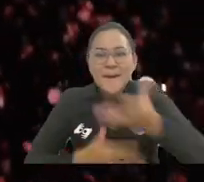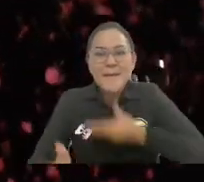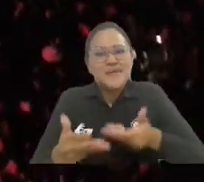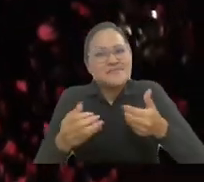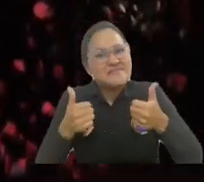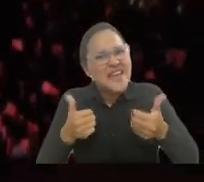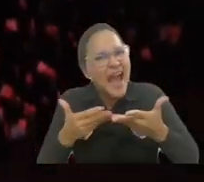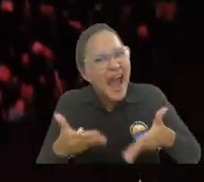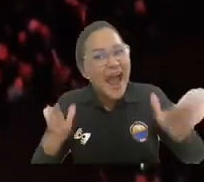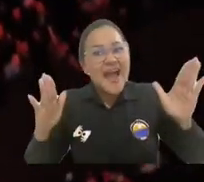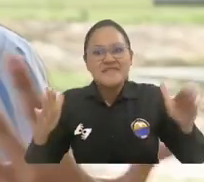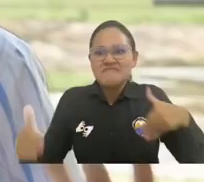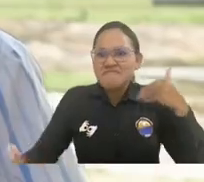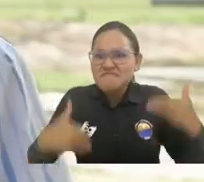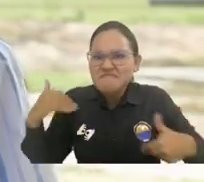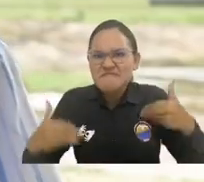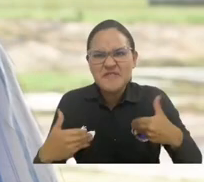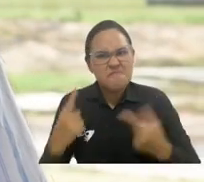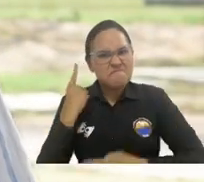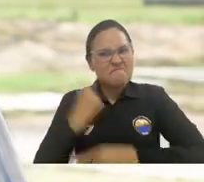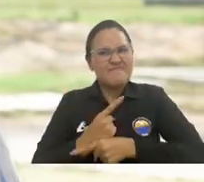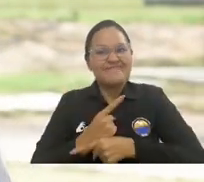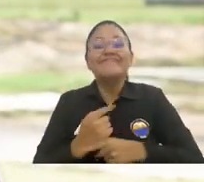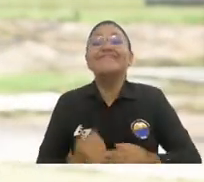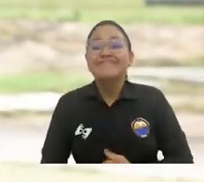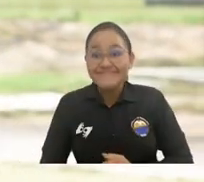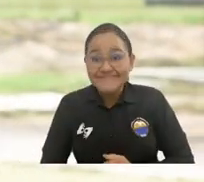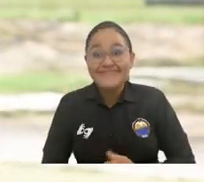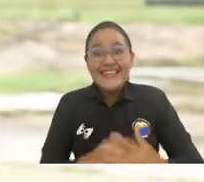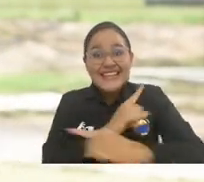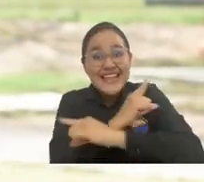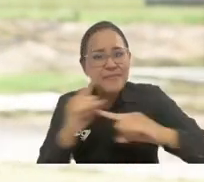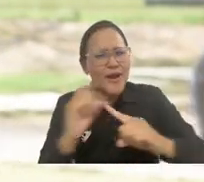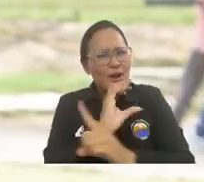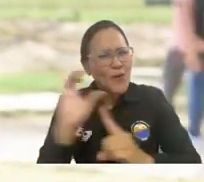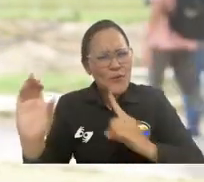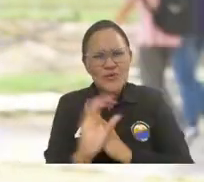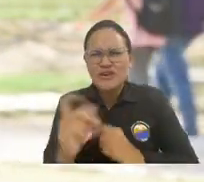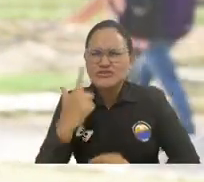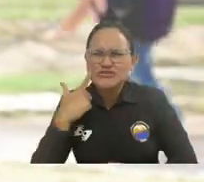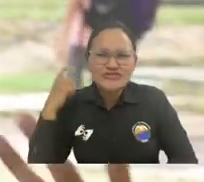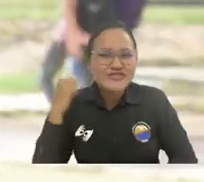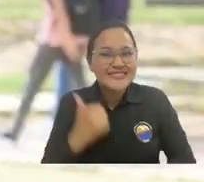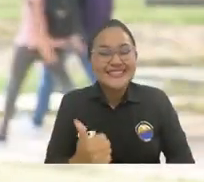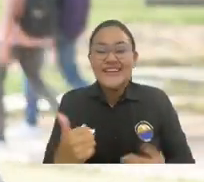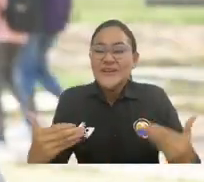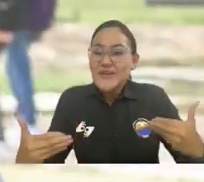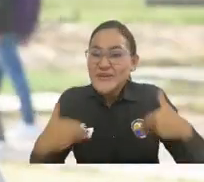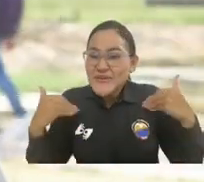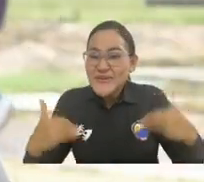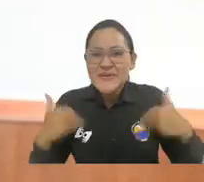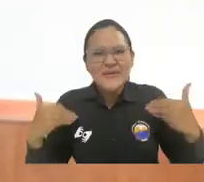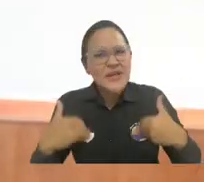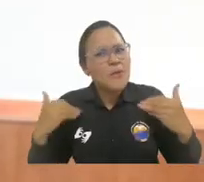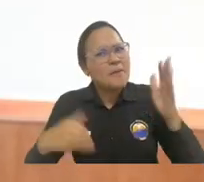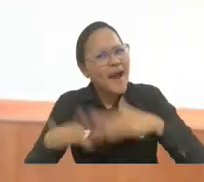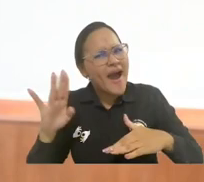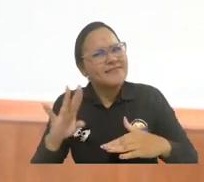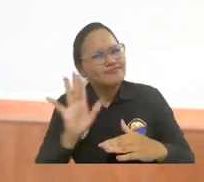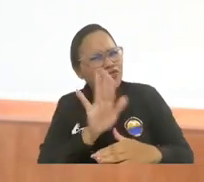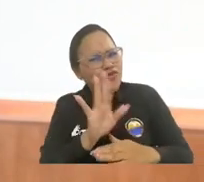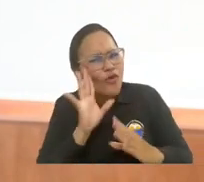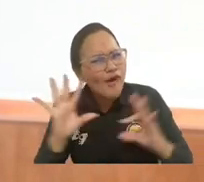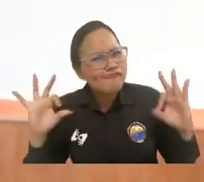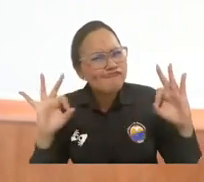todos los programas magnífica muchas actividades donde pude acompañar y ver a mis compañeros es una